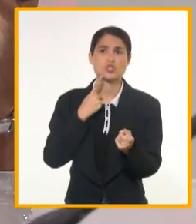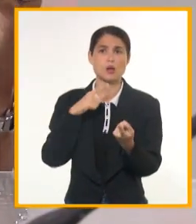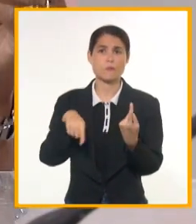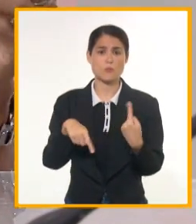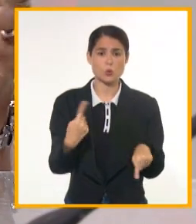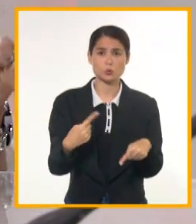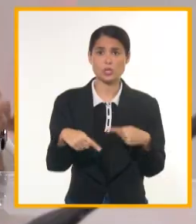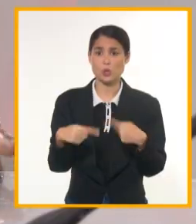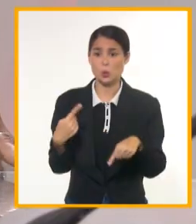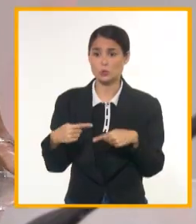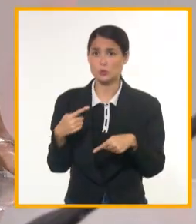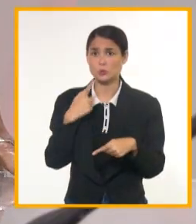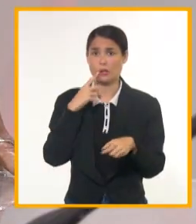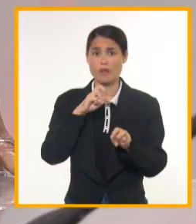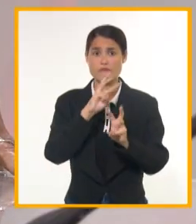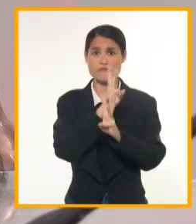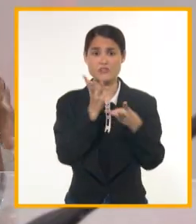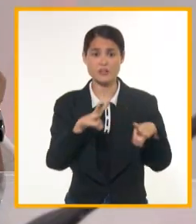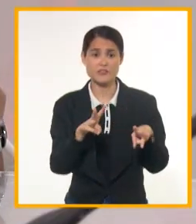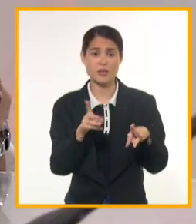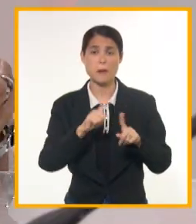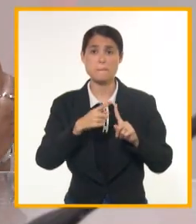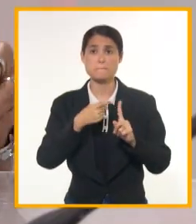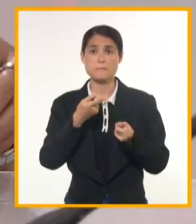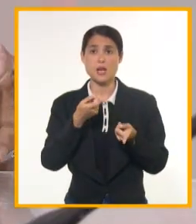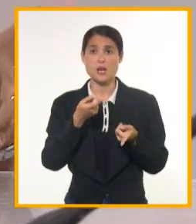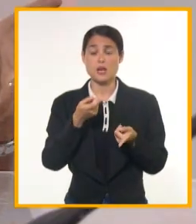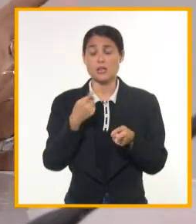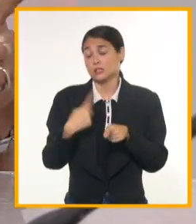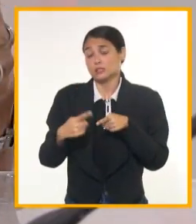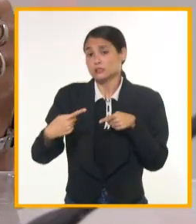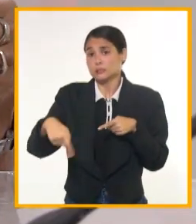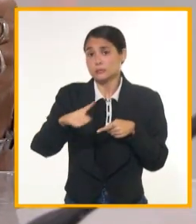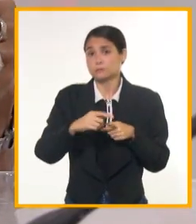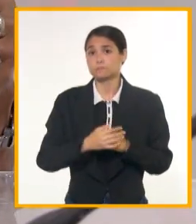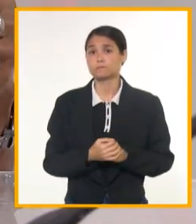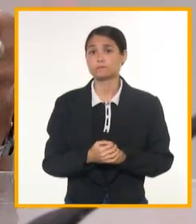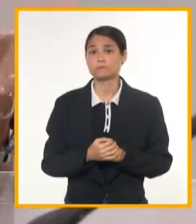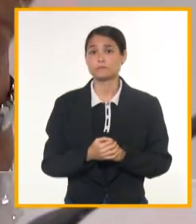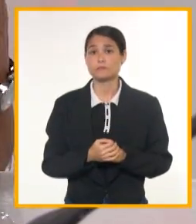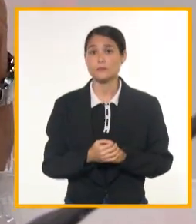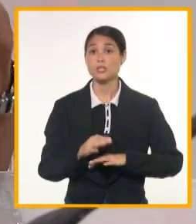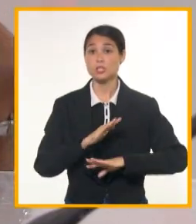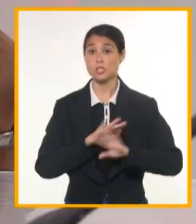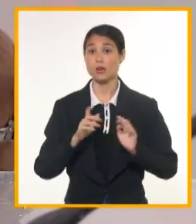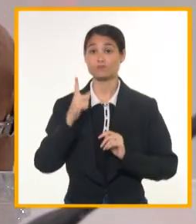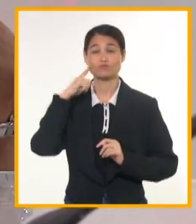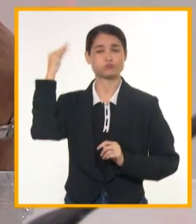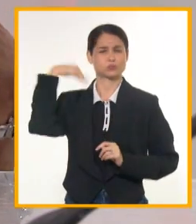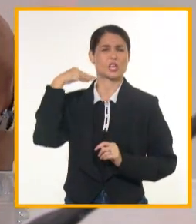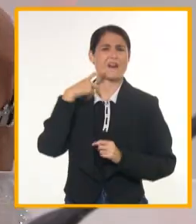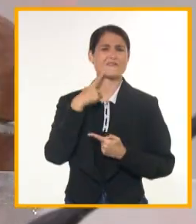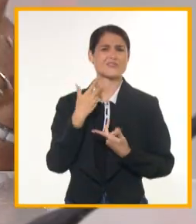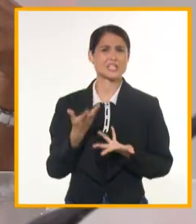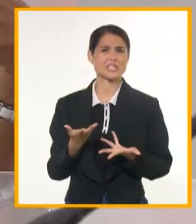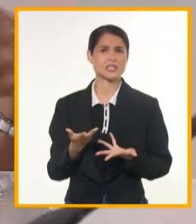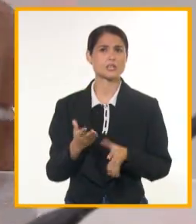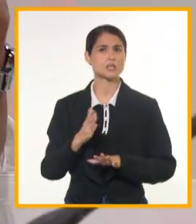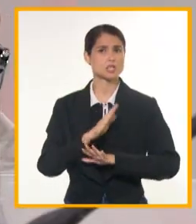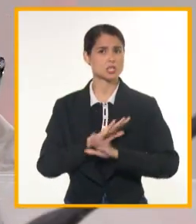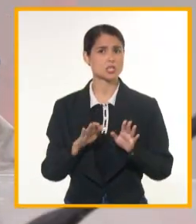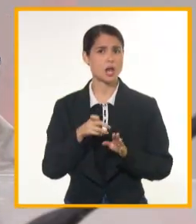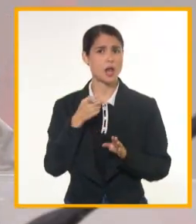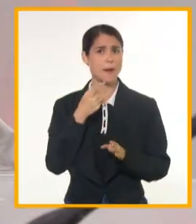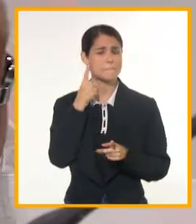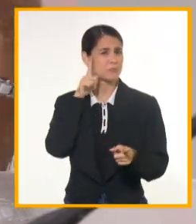las redes de narcotráfico, pero que en definitiva se sabía que llevaba los reales